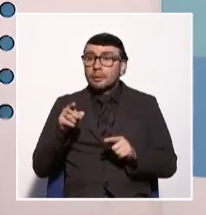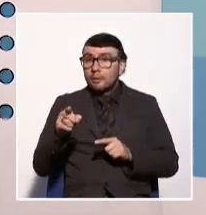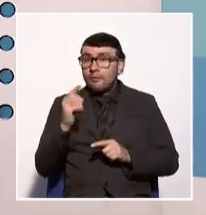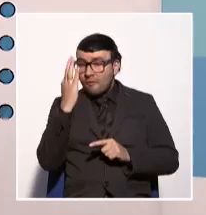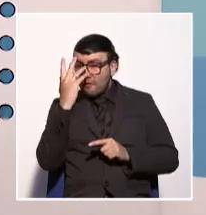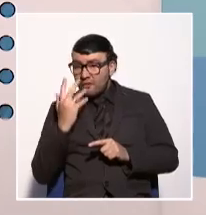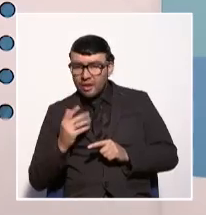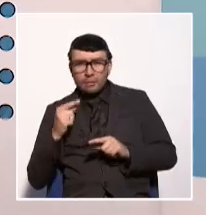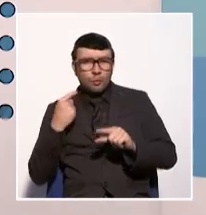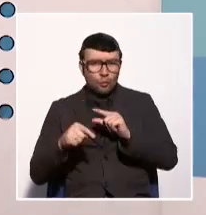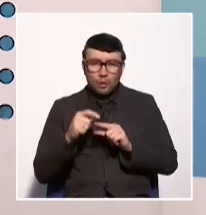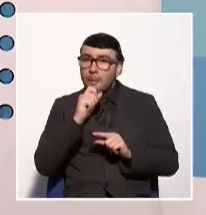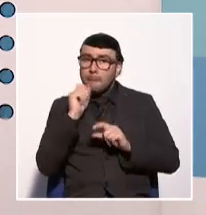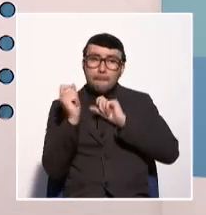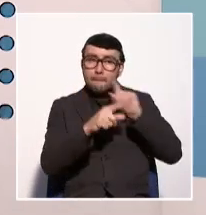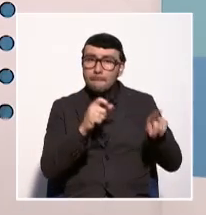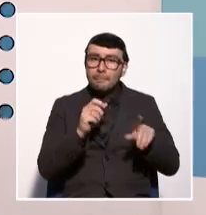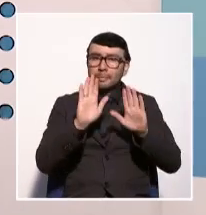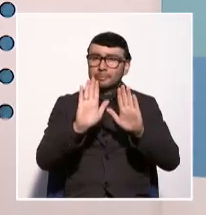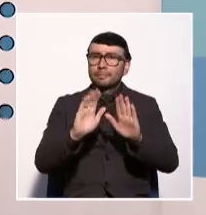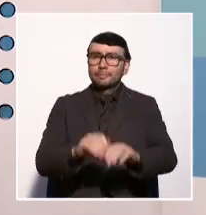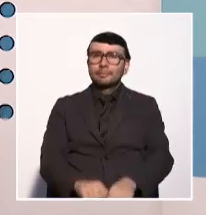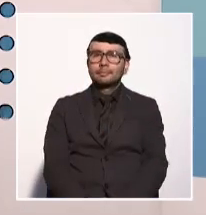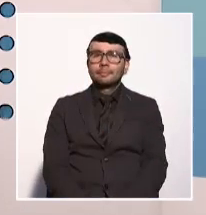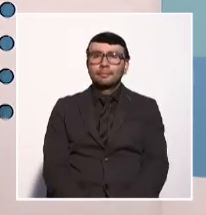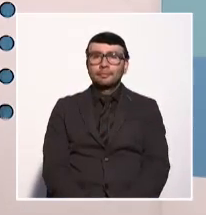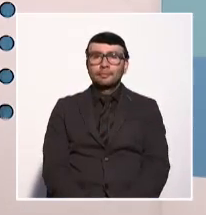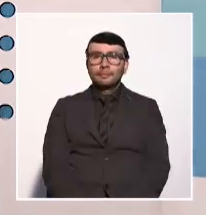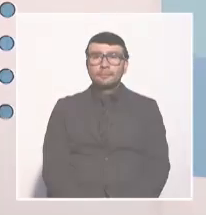las preguntas por facebook lite volvemos